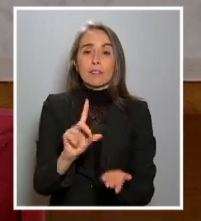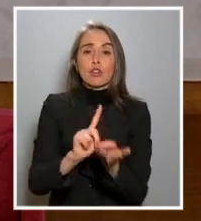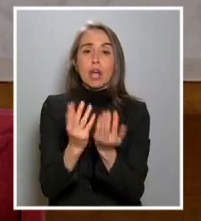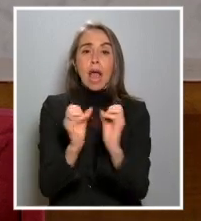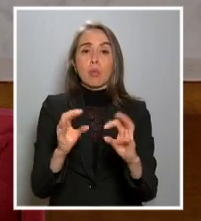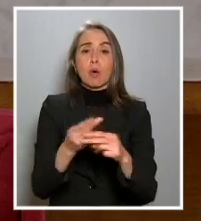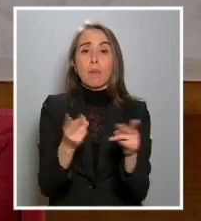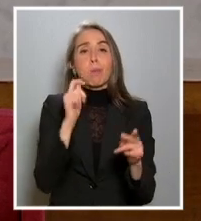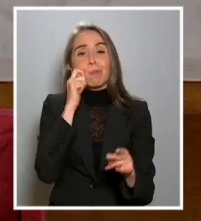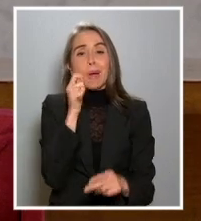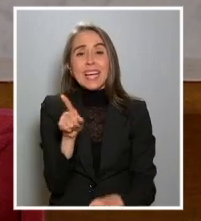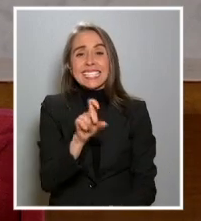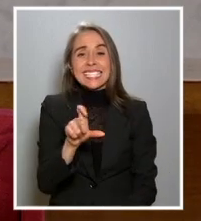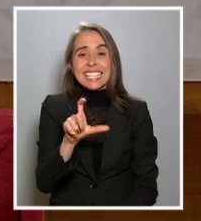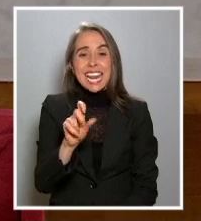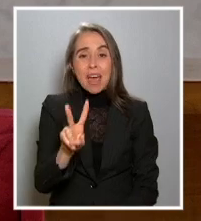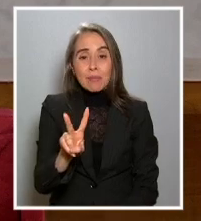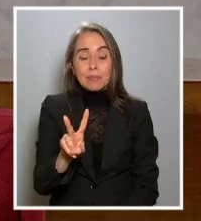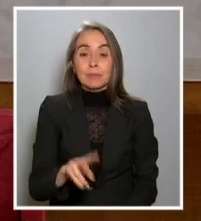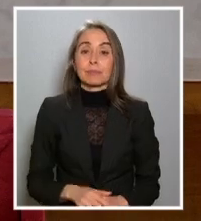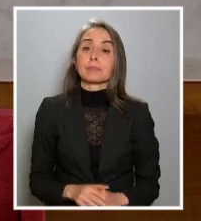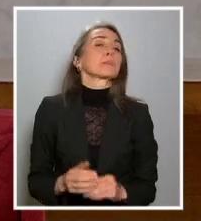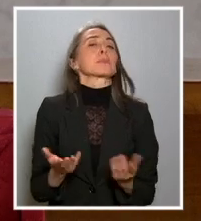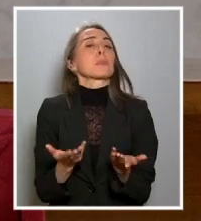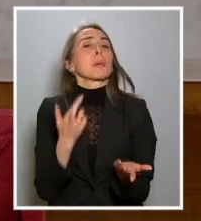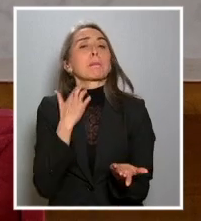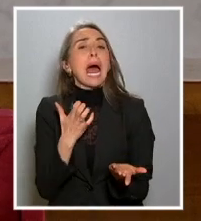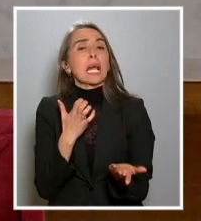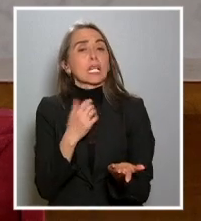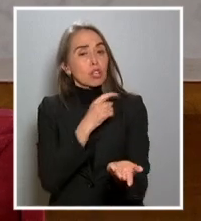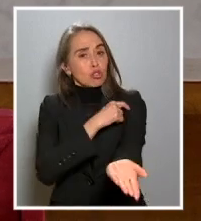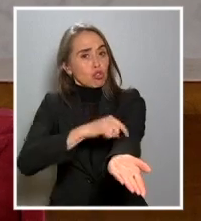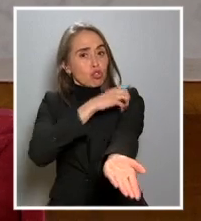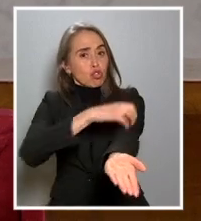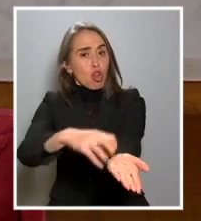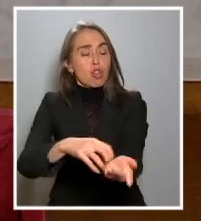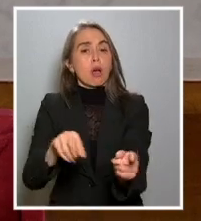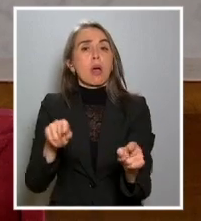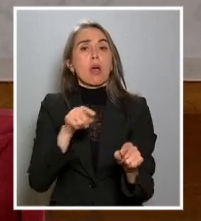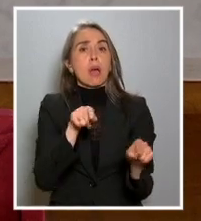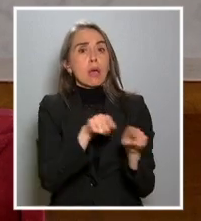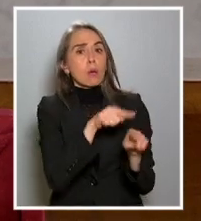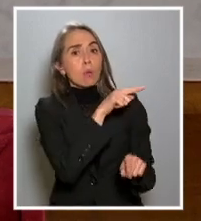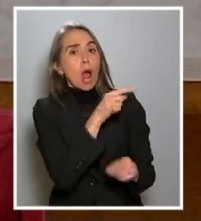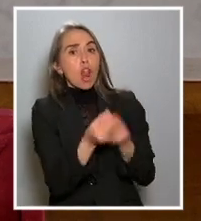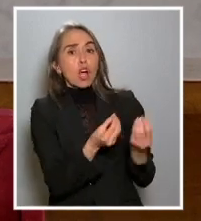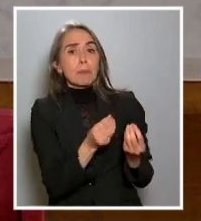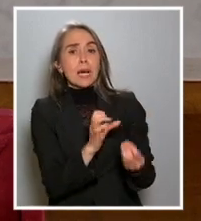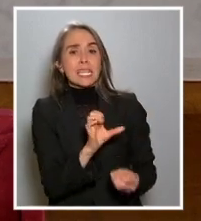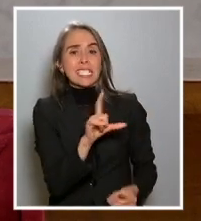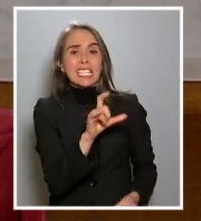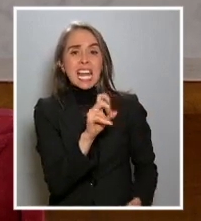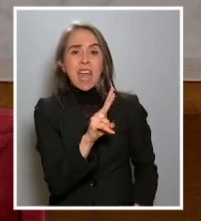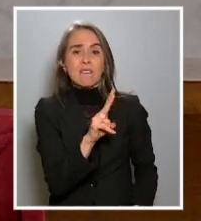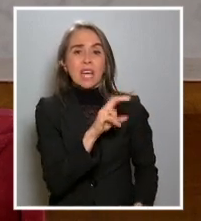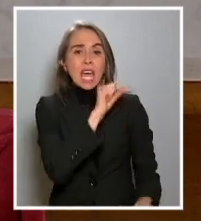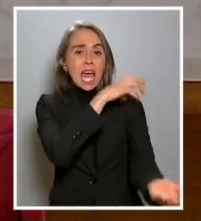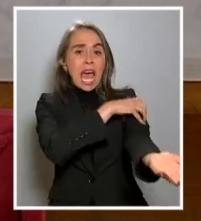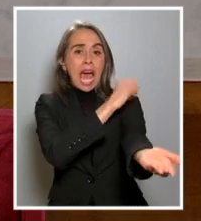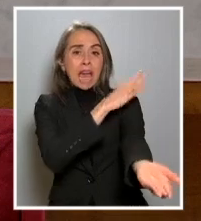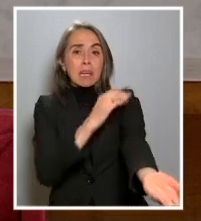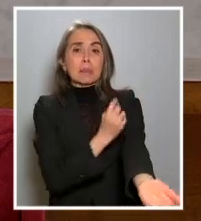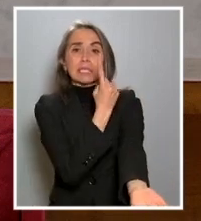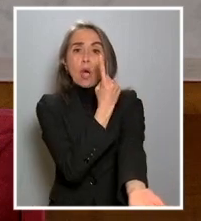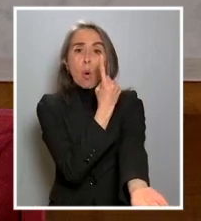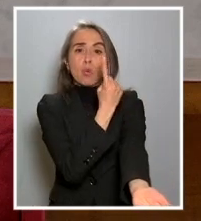educación pública para que casos como el SLEP de Atacama sean la excepción y no la regla.